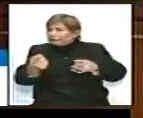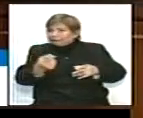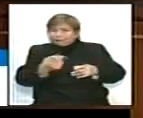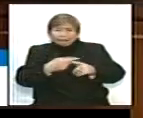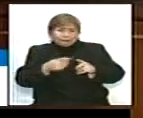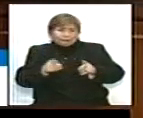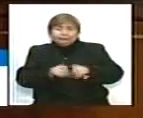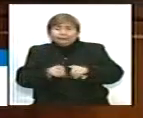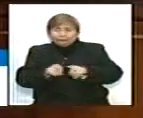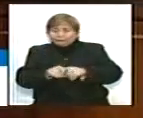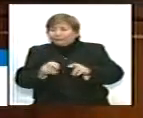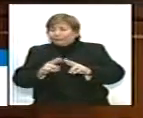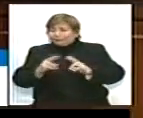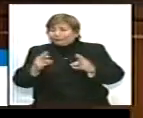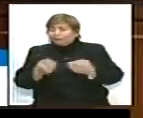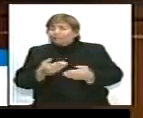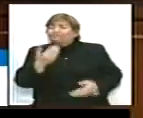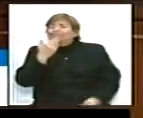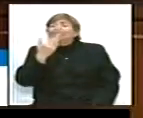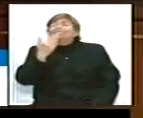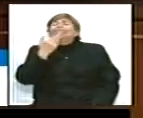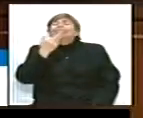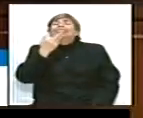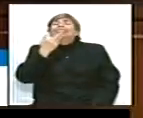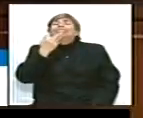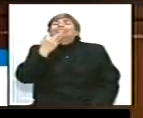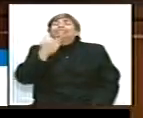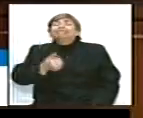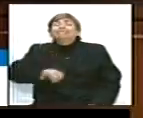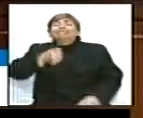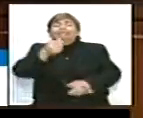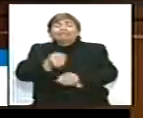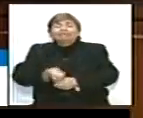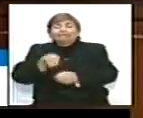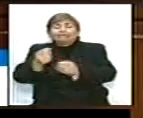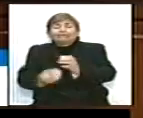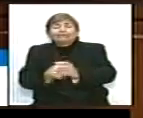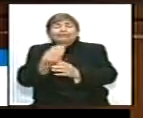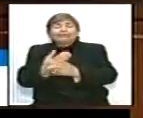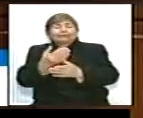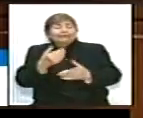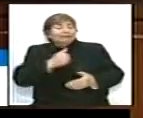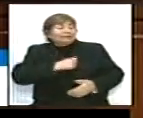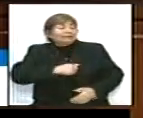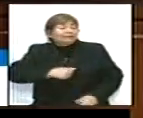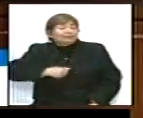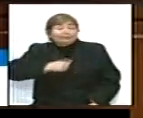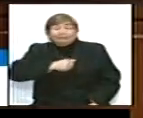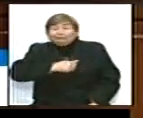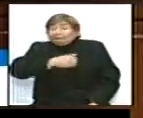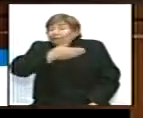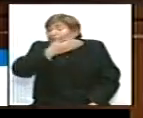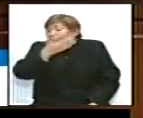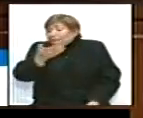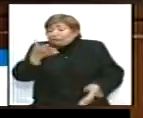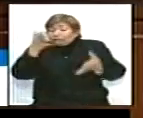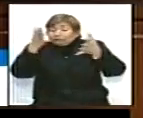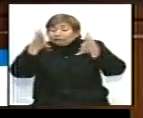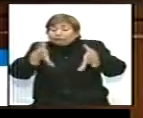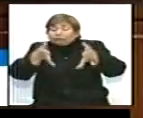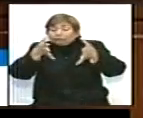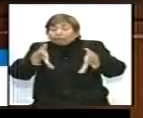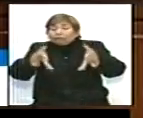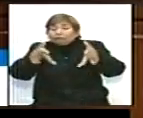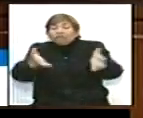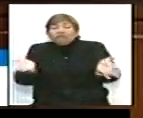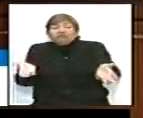también tenemos que reunirnos ¿con quién? Con los gremios, con los agricultores, con los dirigentes. Lamentablemente se estuvo abandonado por muchos